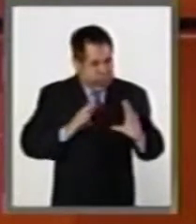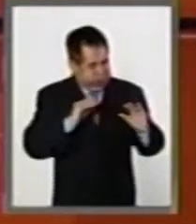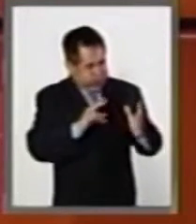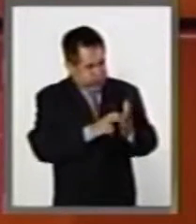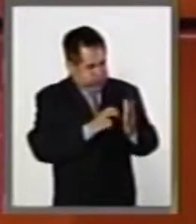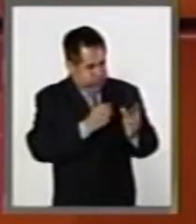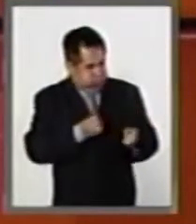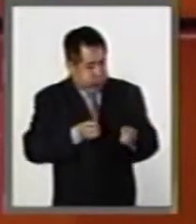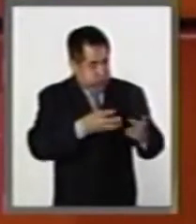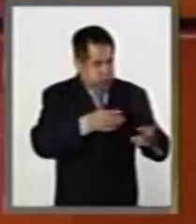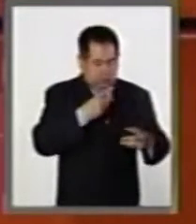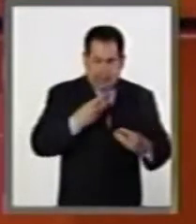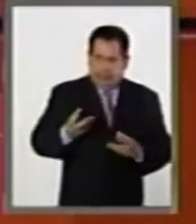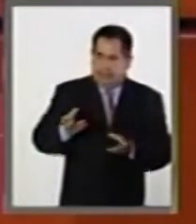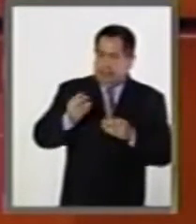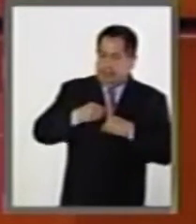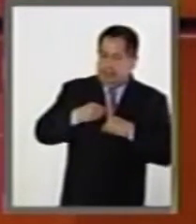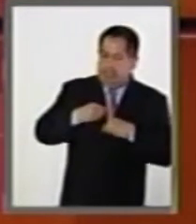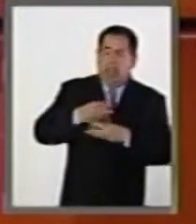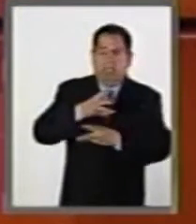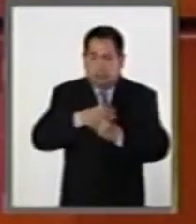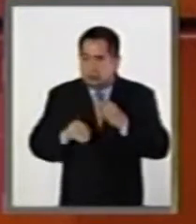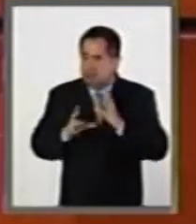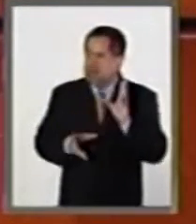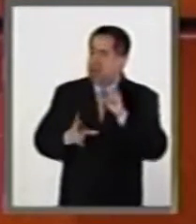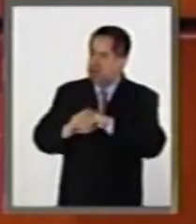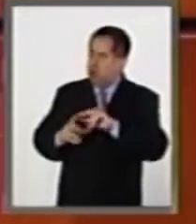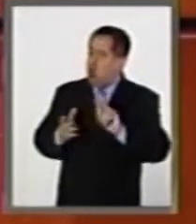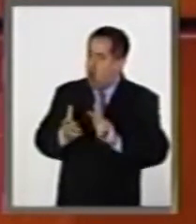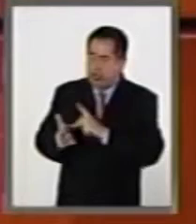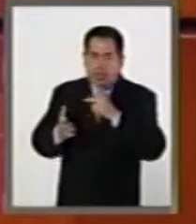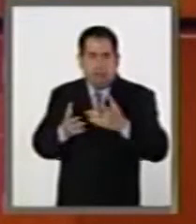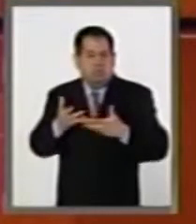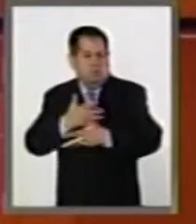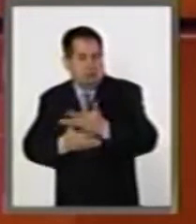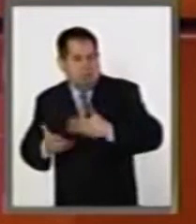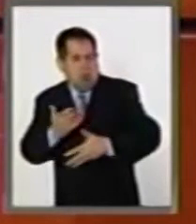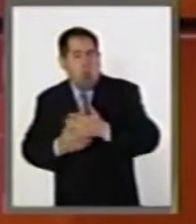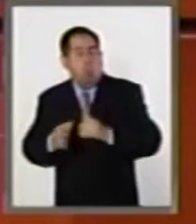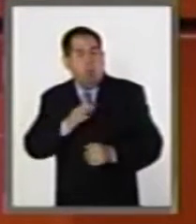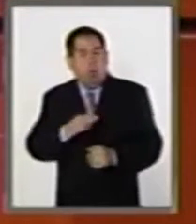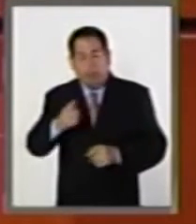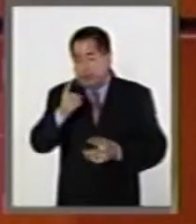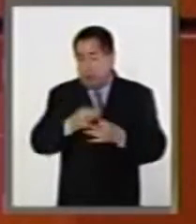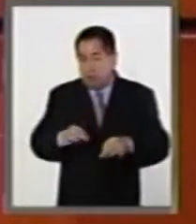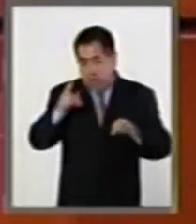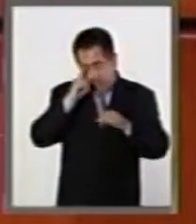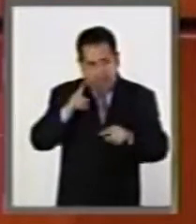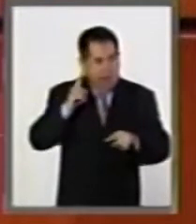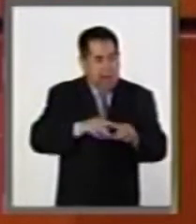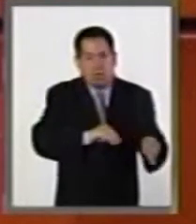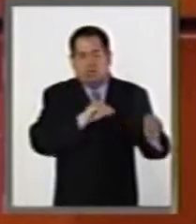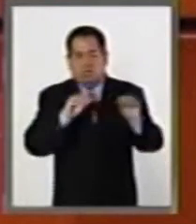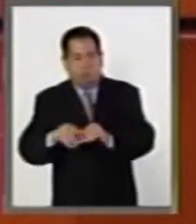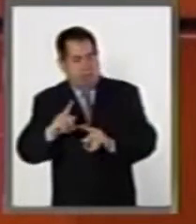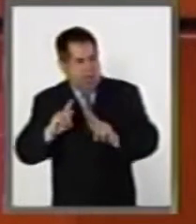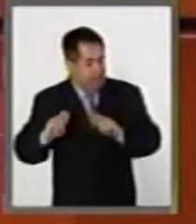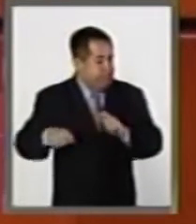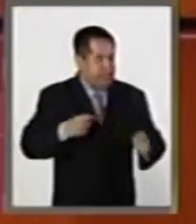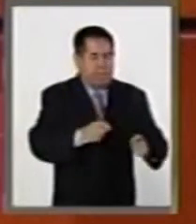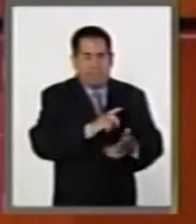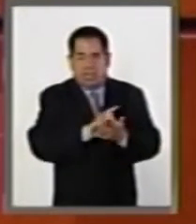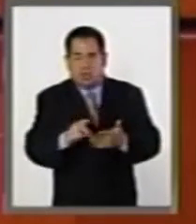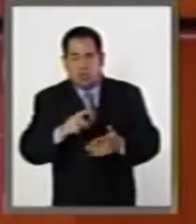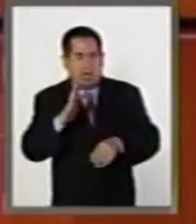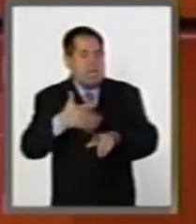a la sociedad de las personas privadas de su libertad como requisito indispensable para la restitución plena de derechos y libertades